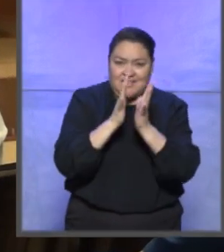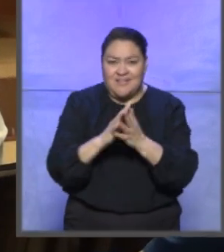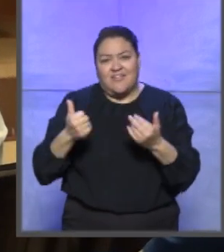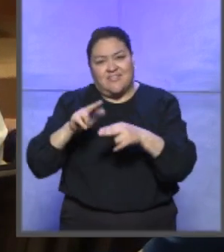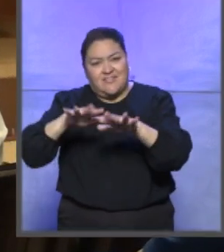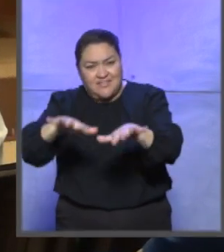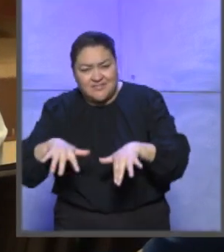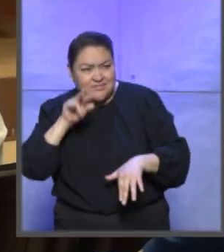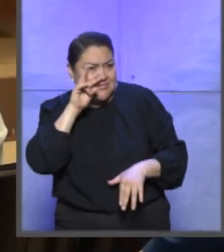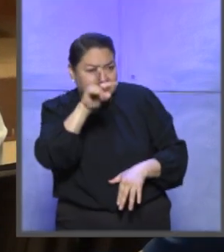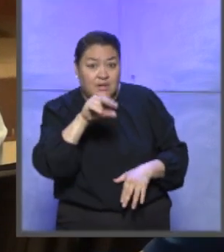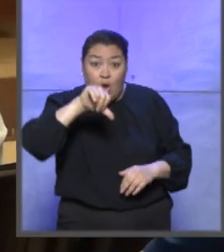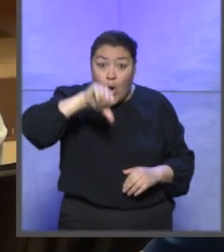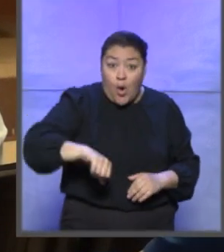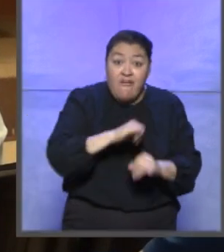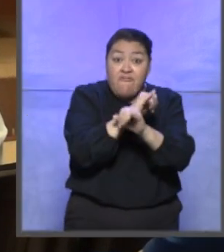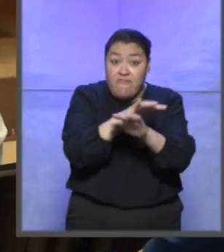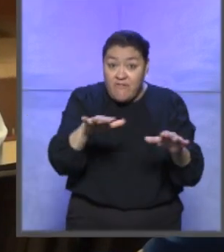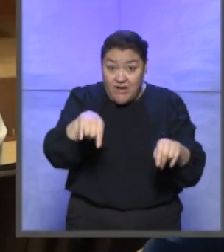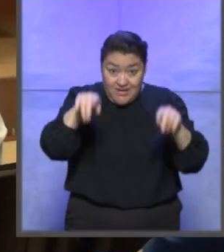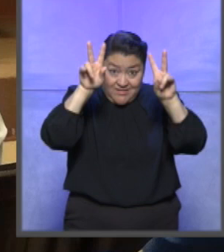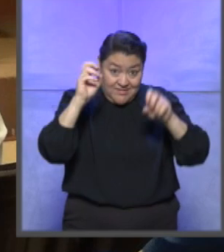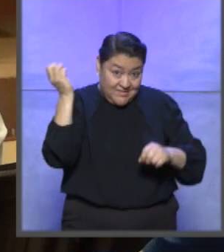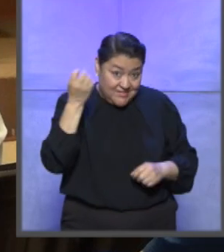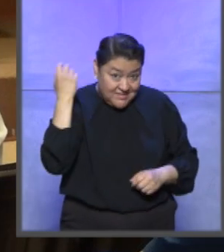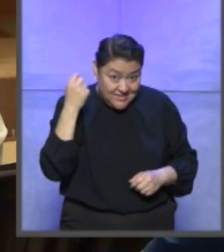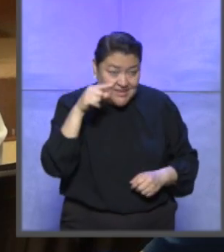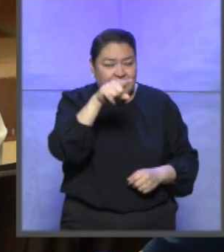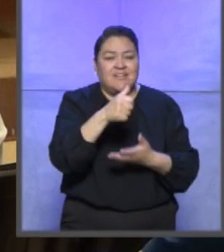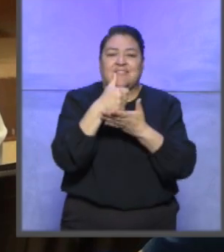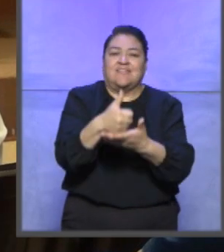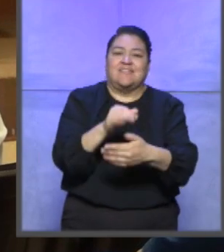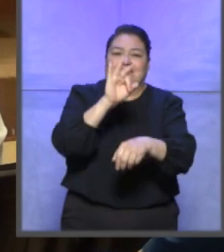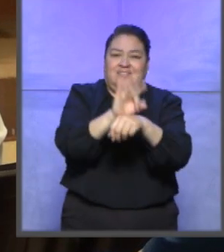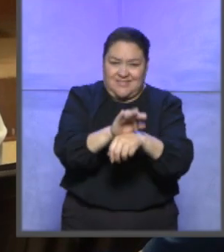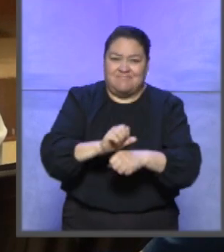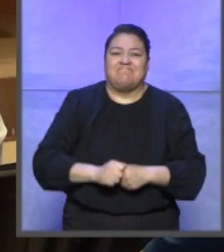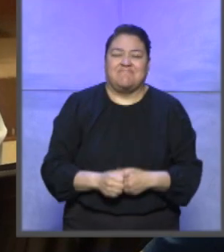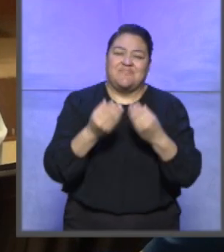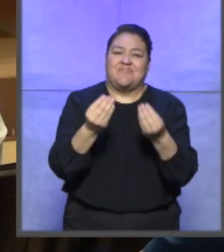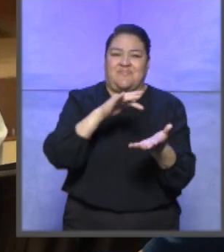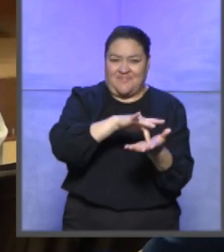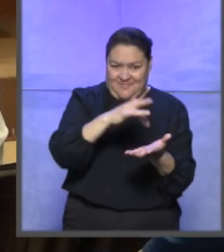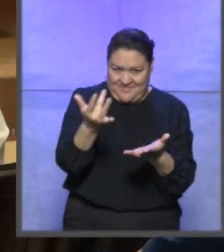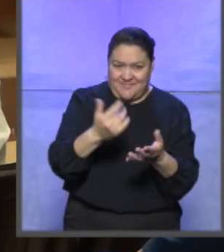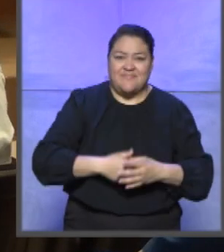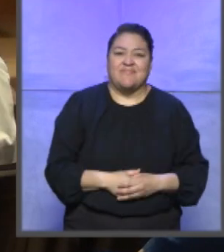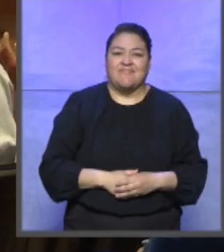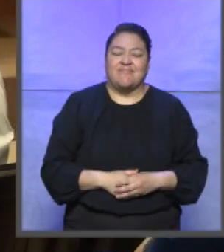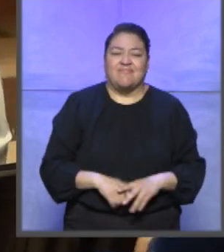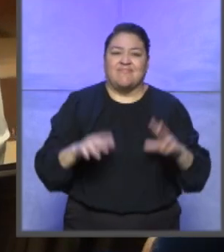participantes y asistentes, que la información vertida en este evento sea provechosa para todos. Muchísimas